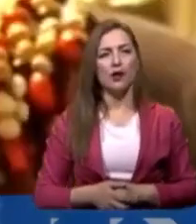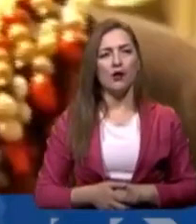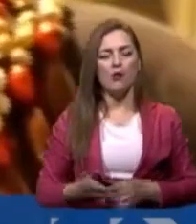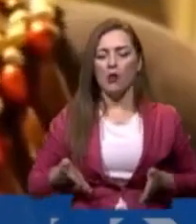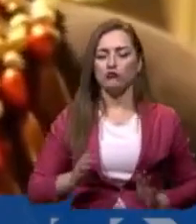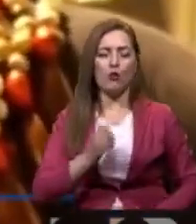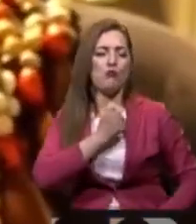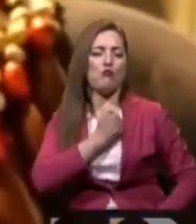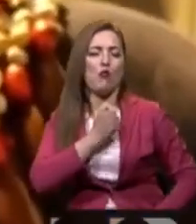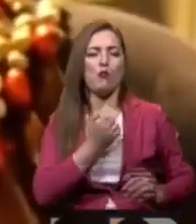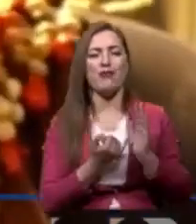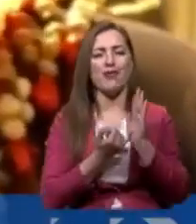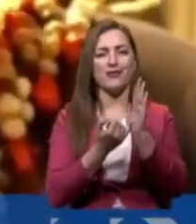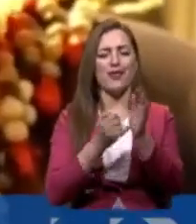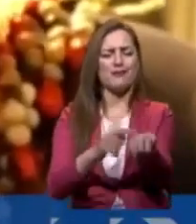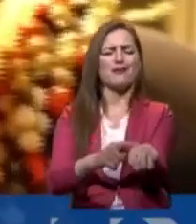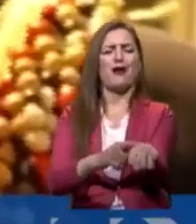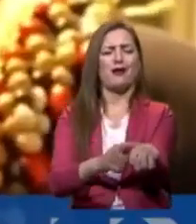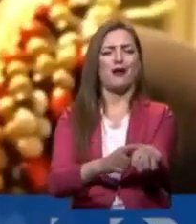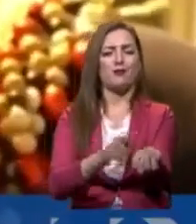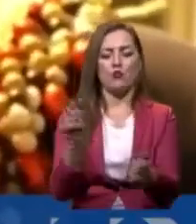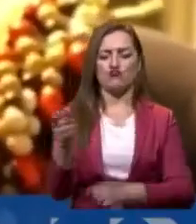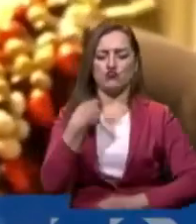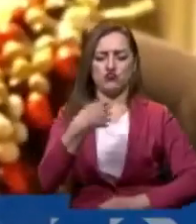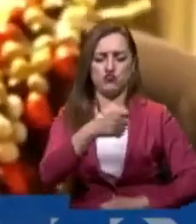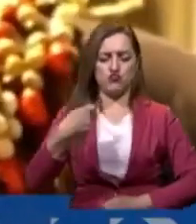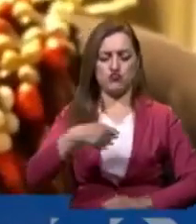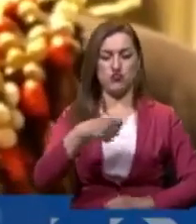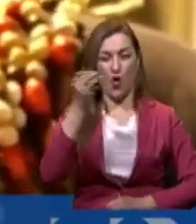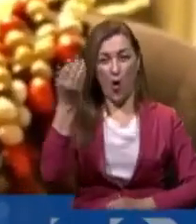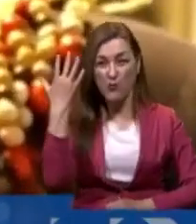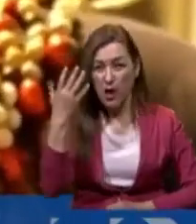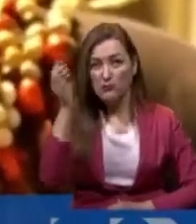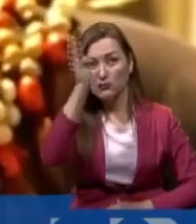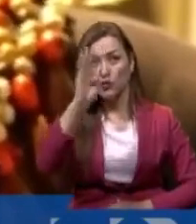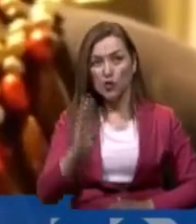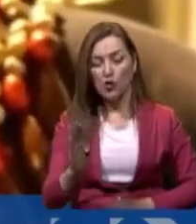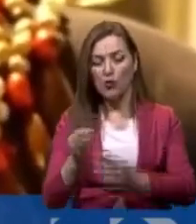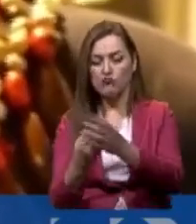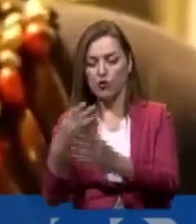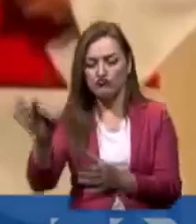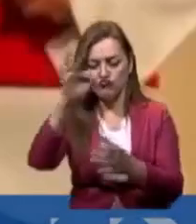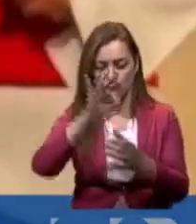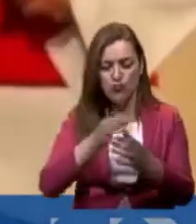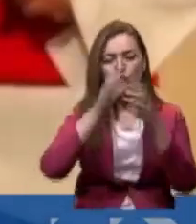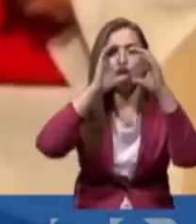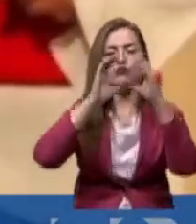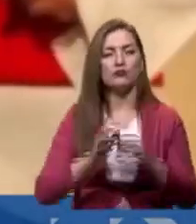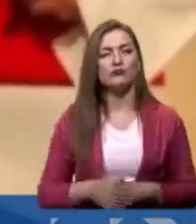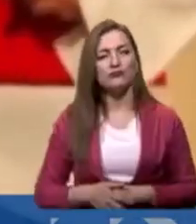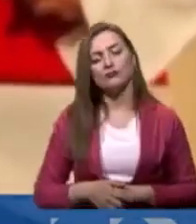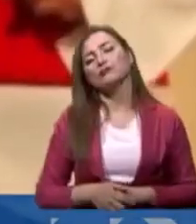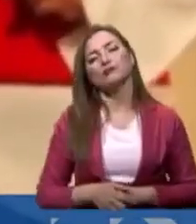sanadores. No vamos a olvidar nunca más de nuestros saberes, de nuestra medicina ancestral tradicional.